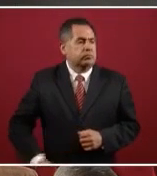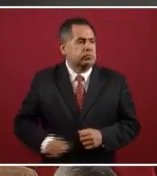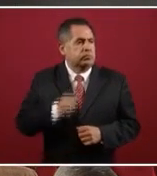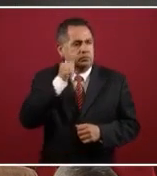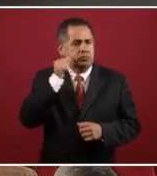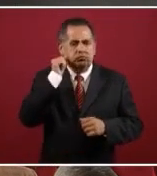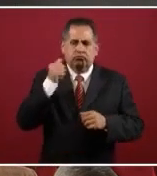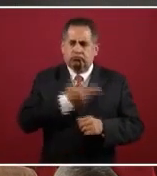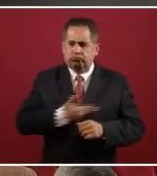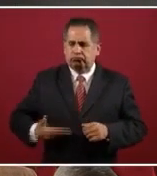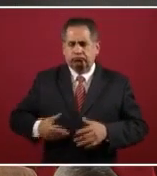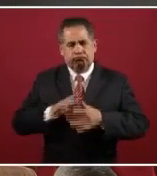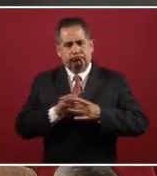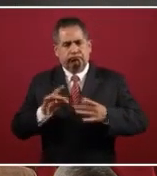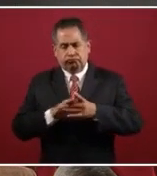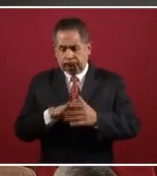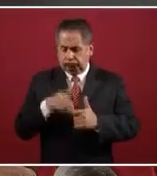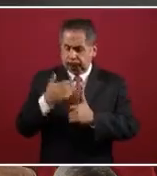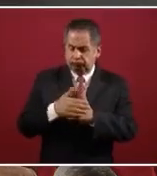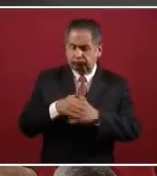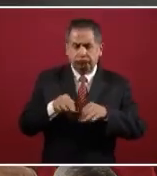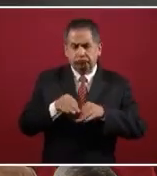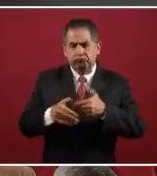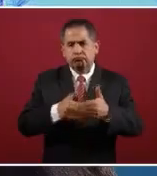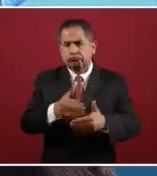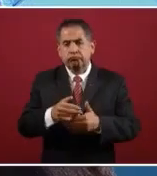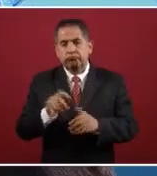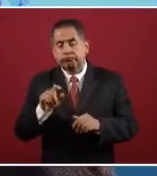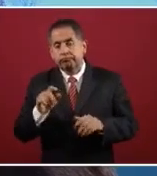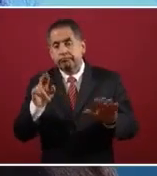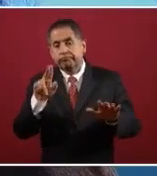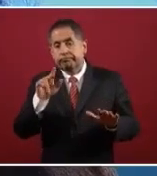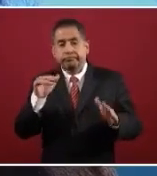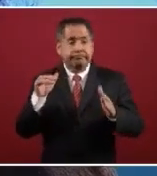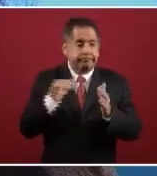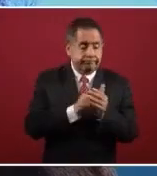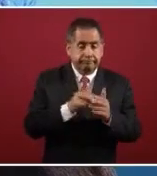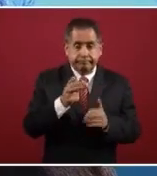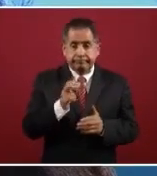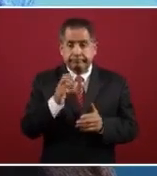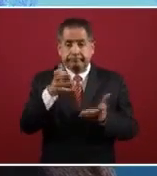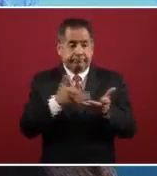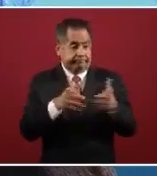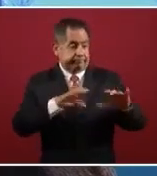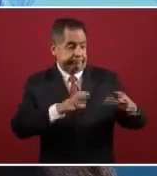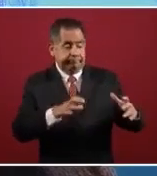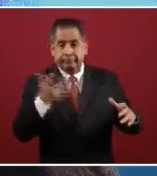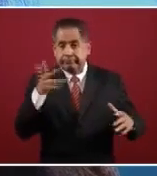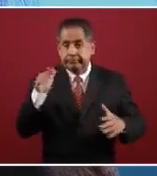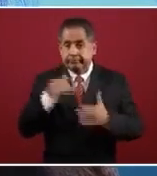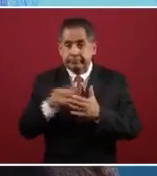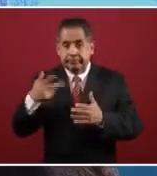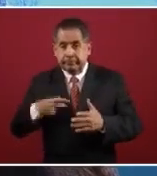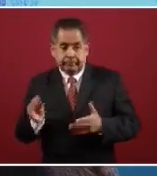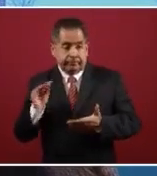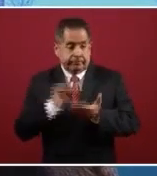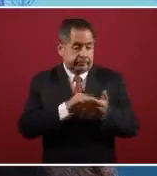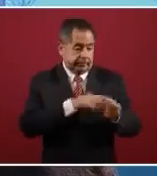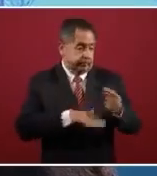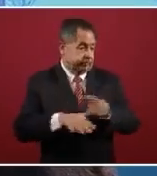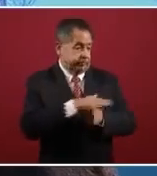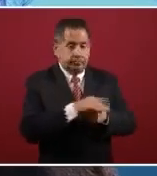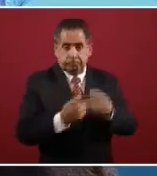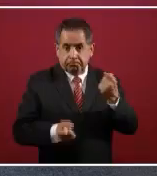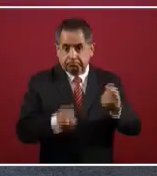nuestro presidente, vamos a estar trabajando en 25 mil hectáreas con 10 mil sembradores y también es en